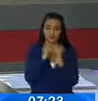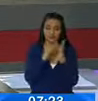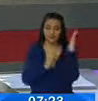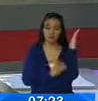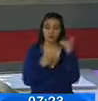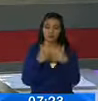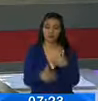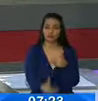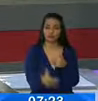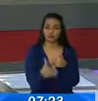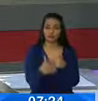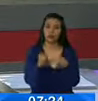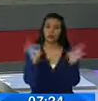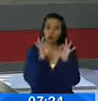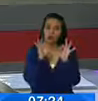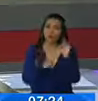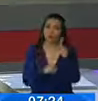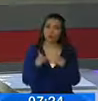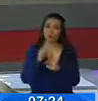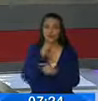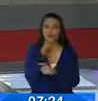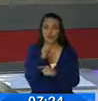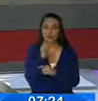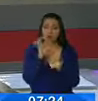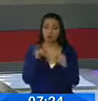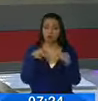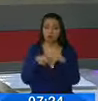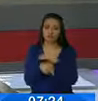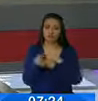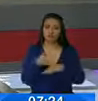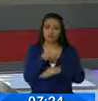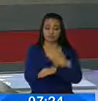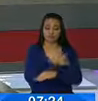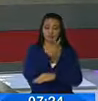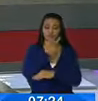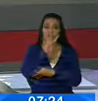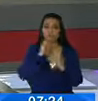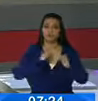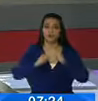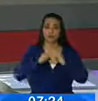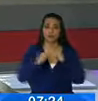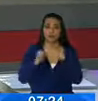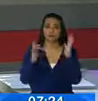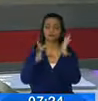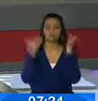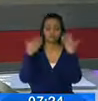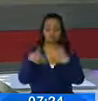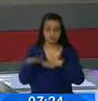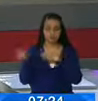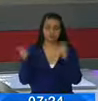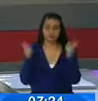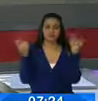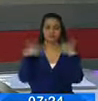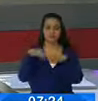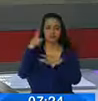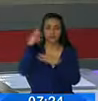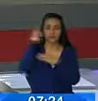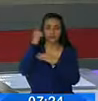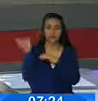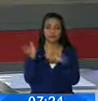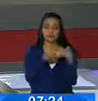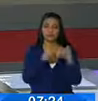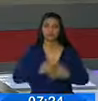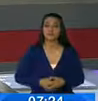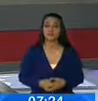marcha y los que se podrán entregar antes del 24 de mayo, cuando concluya el periodo presidencial de Correa. Además, se ha dejado